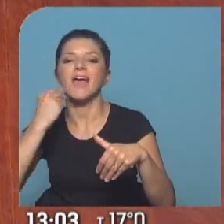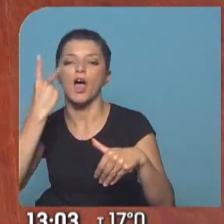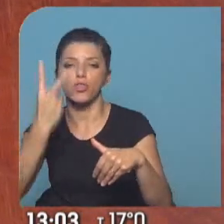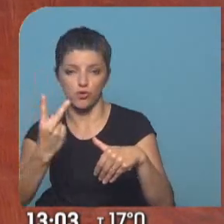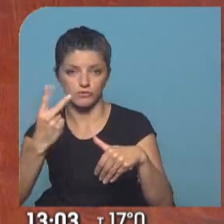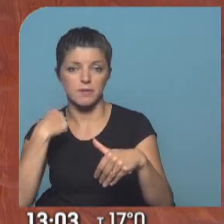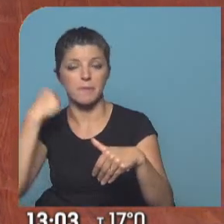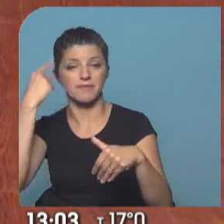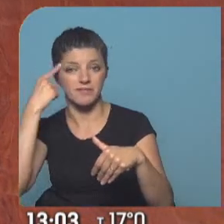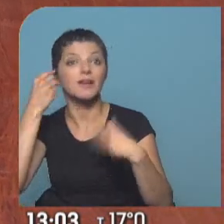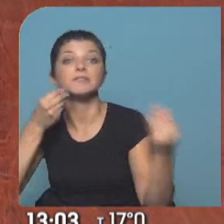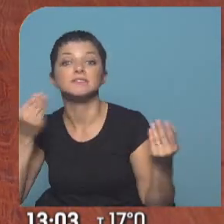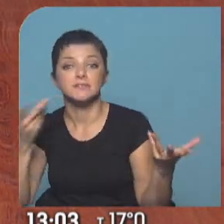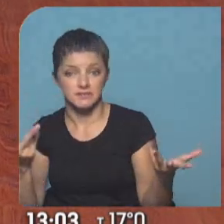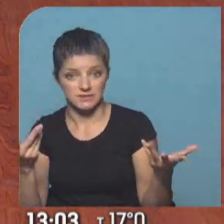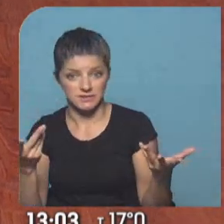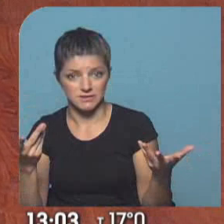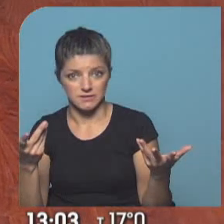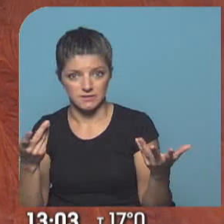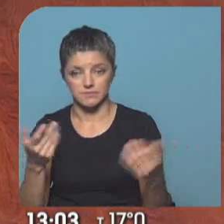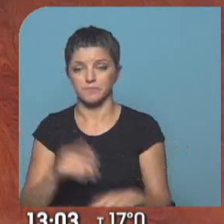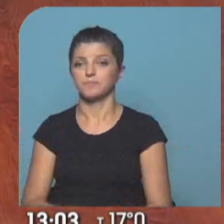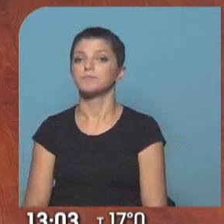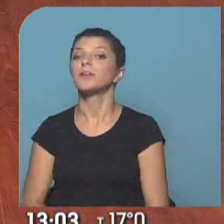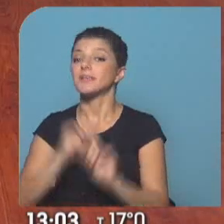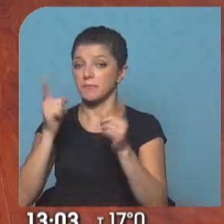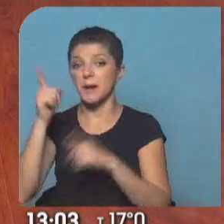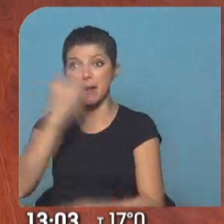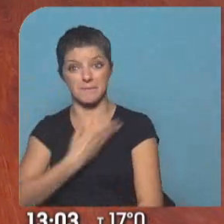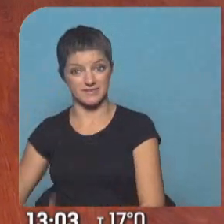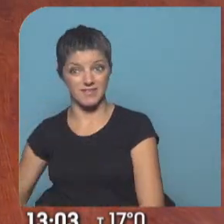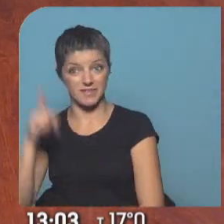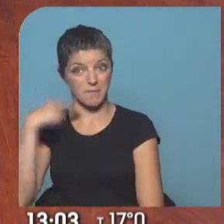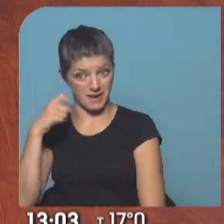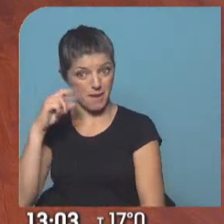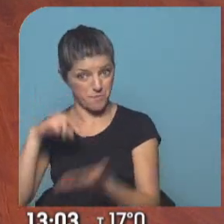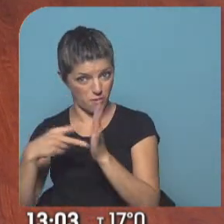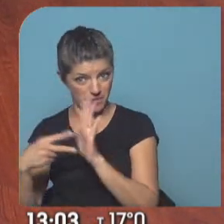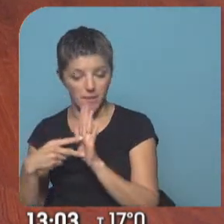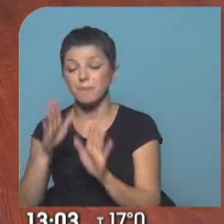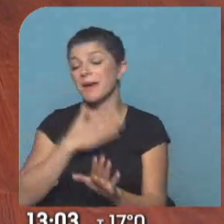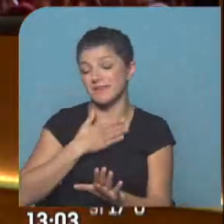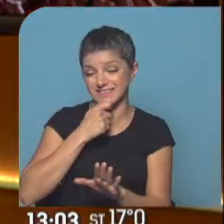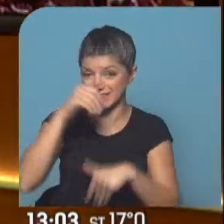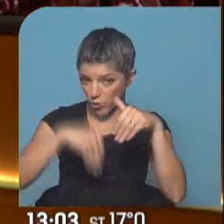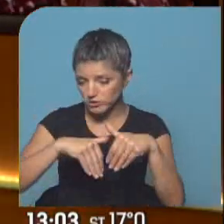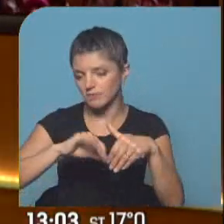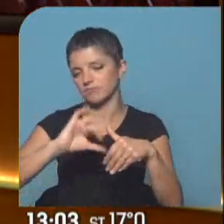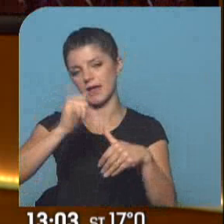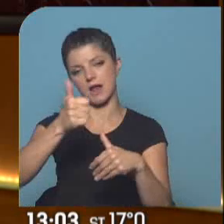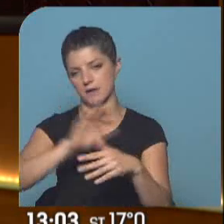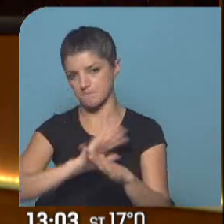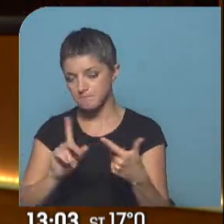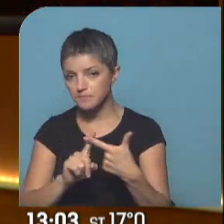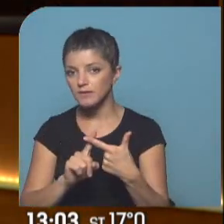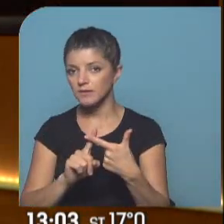preguntarse qué hago, ¿no? Porque también esto es un gran problema para Rajoy. Sí, sí. Yo creo que si se vota se gana. El porcentaje es